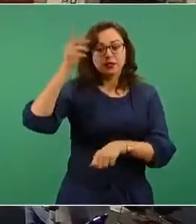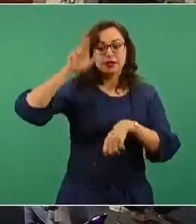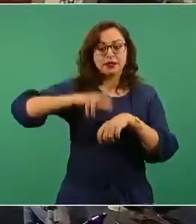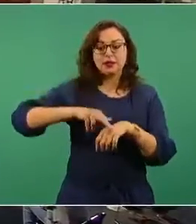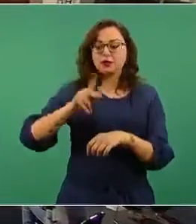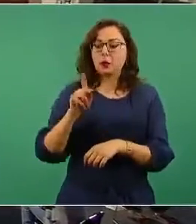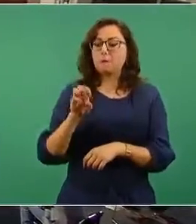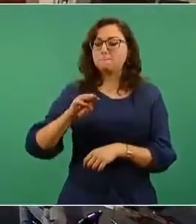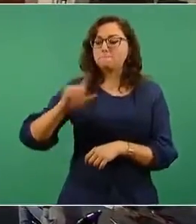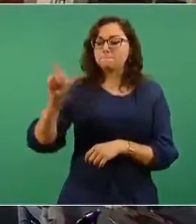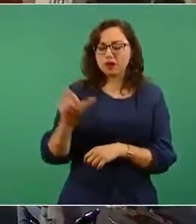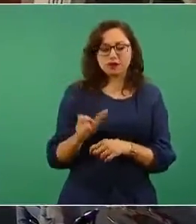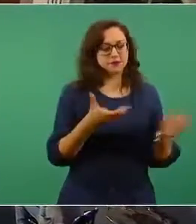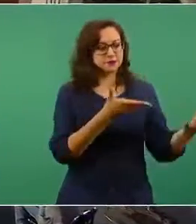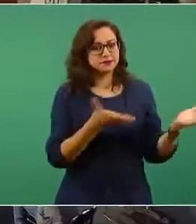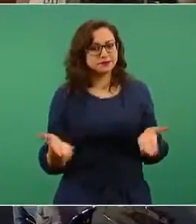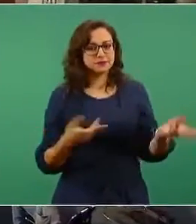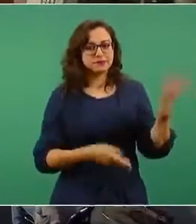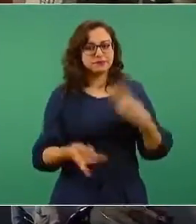él directamente